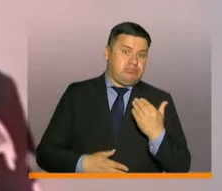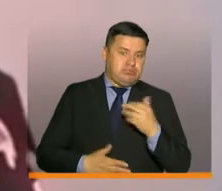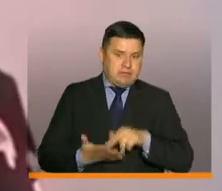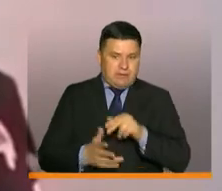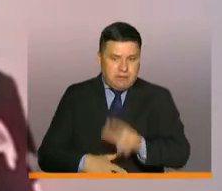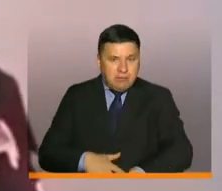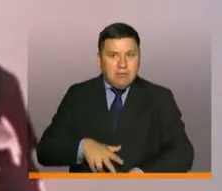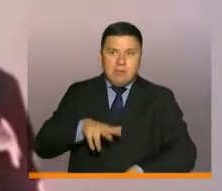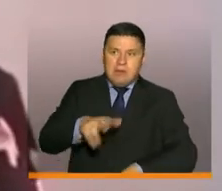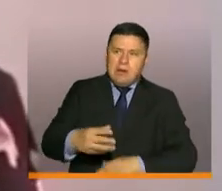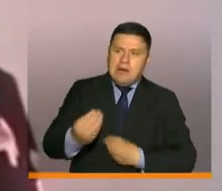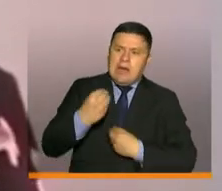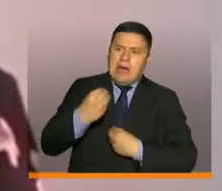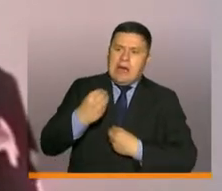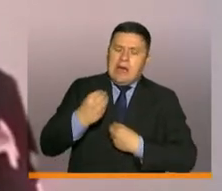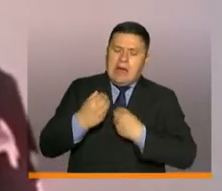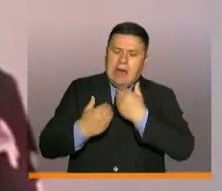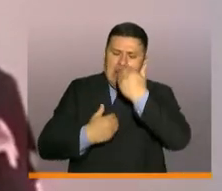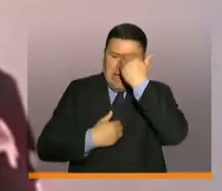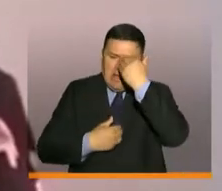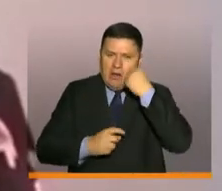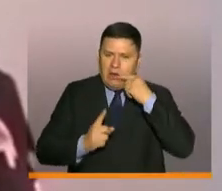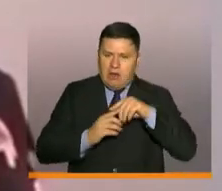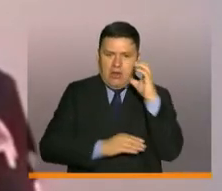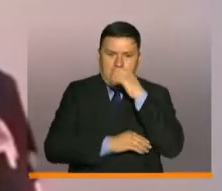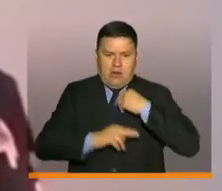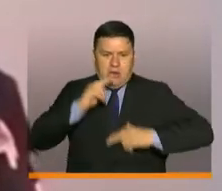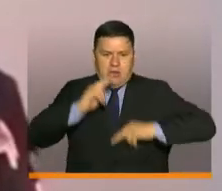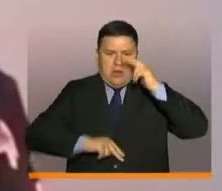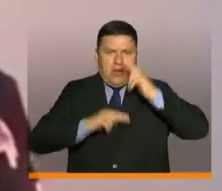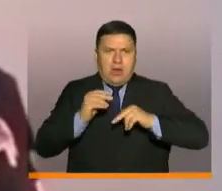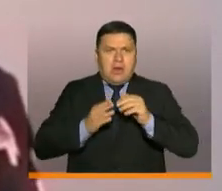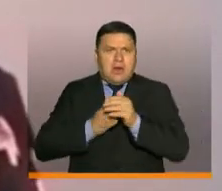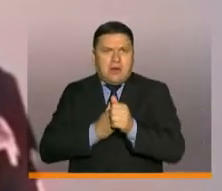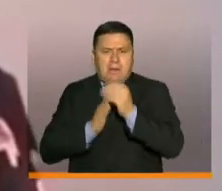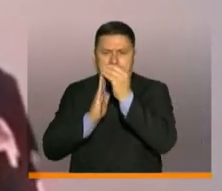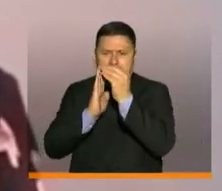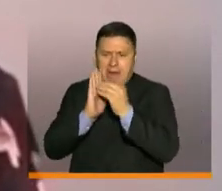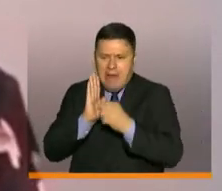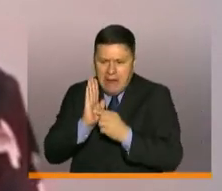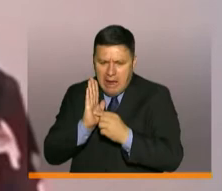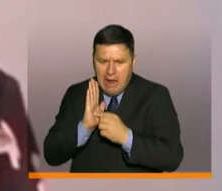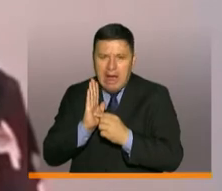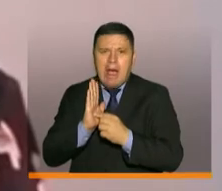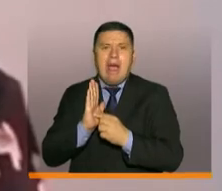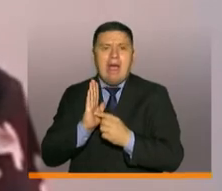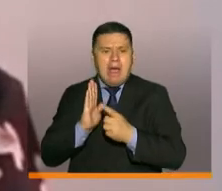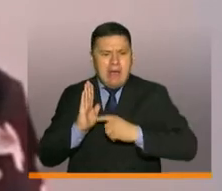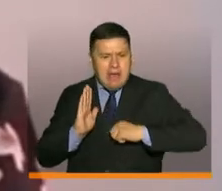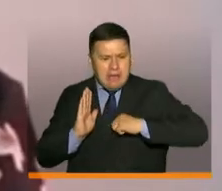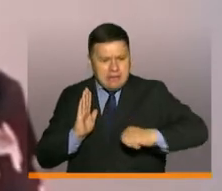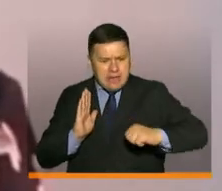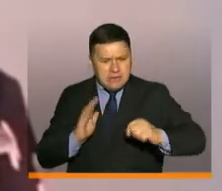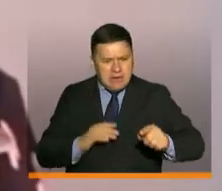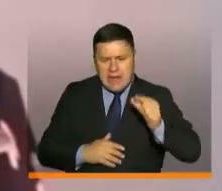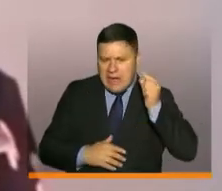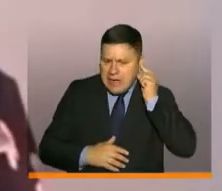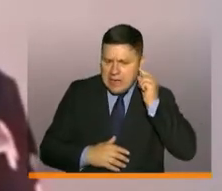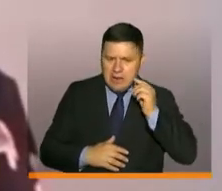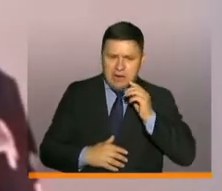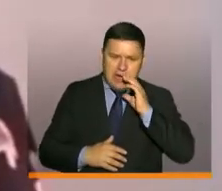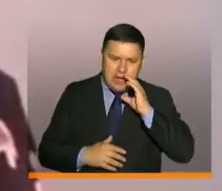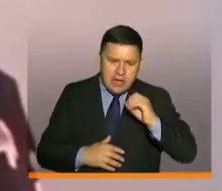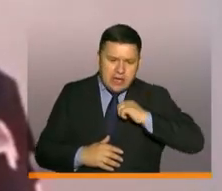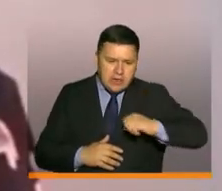un paso más que Colombia ha venido construyendo toda esta ruta también de lo que tiene que ver con los derechos de las niñas, los